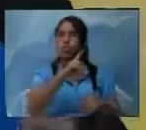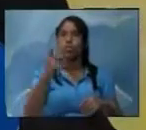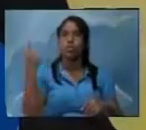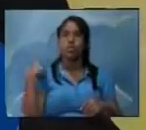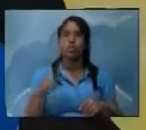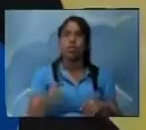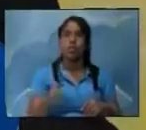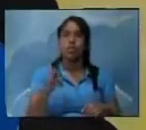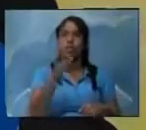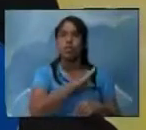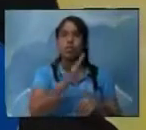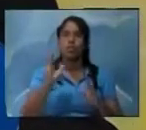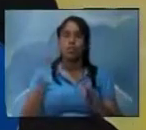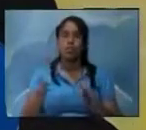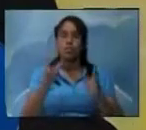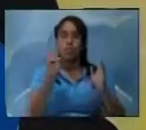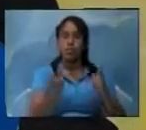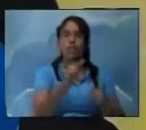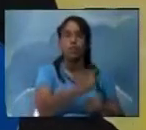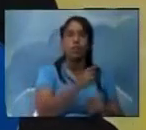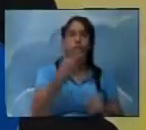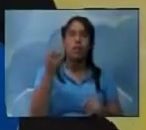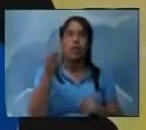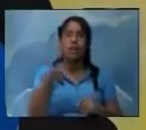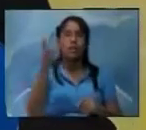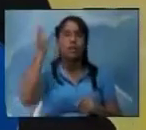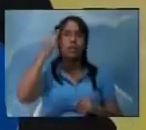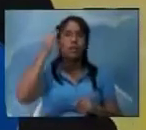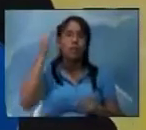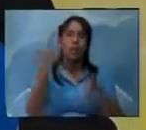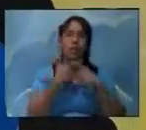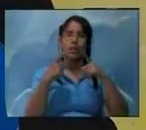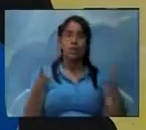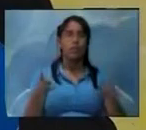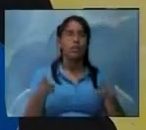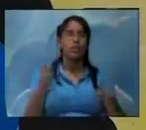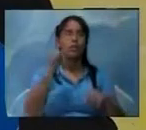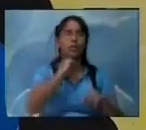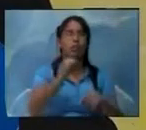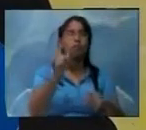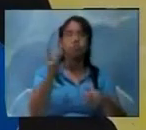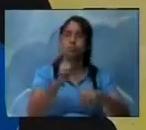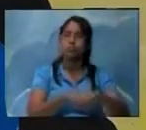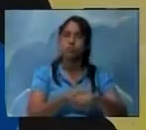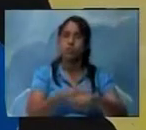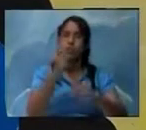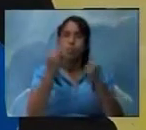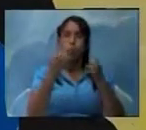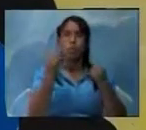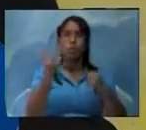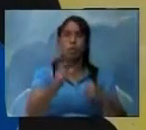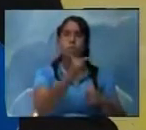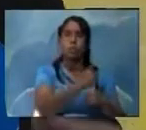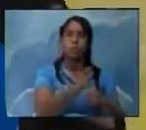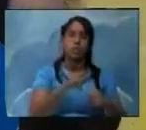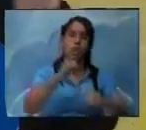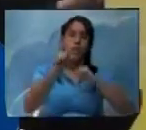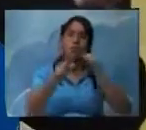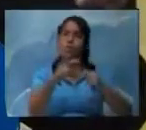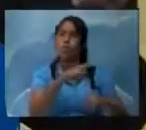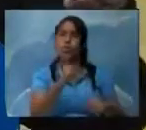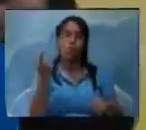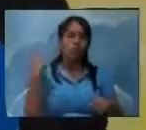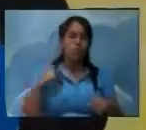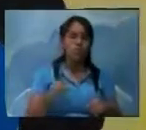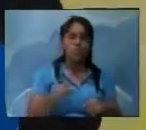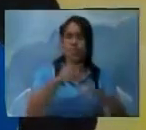tiene acepción de persona, que Él sabe librar. Es una condición que muchas personas generalmente no